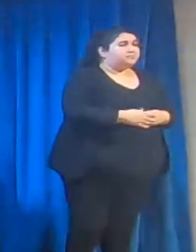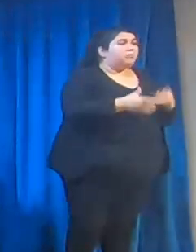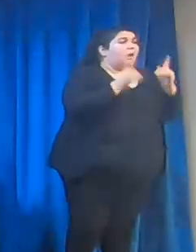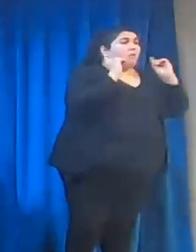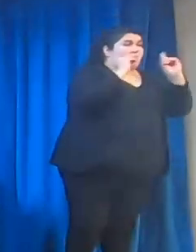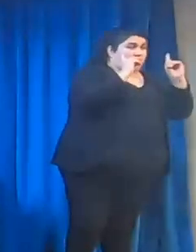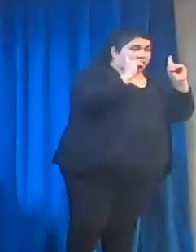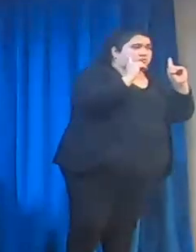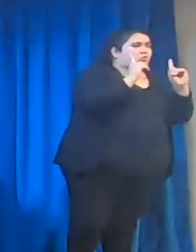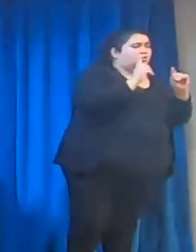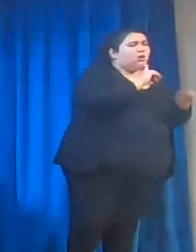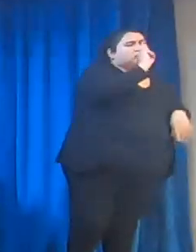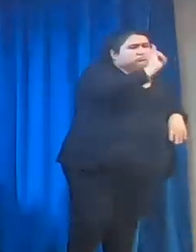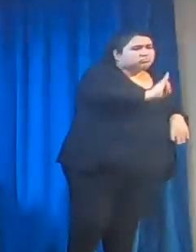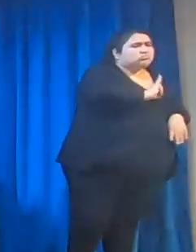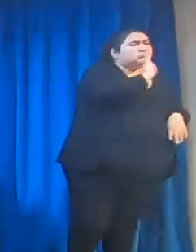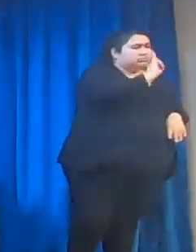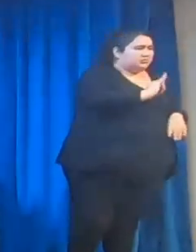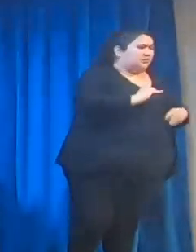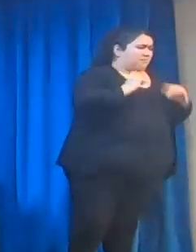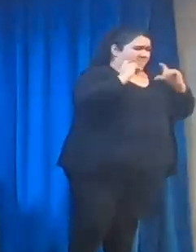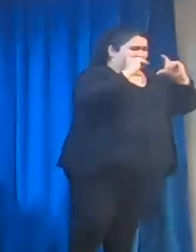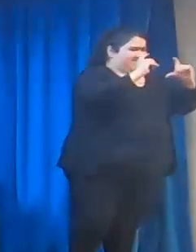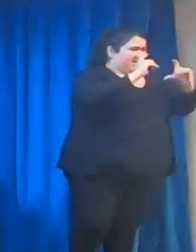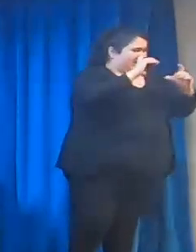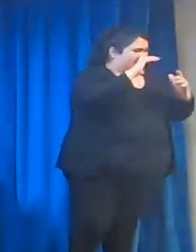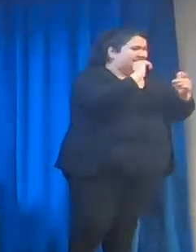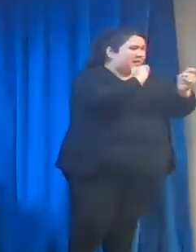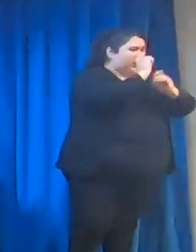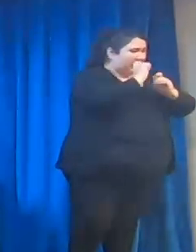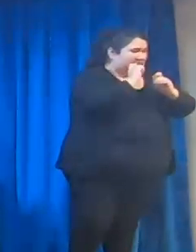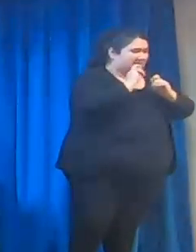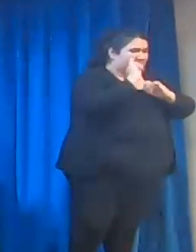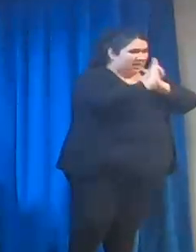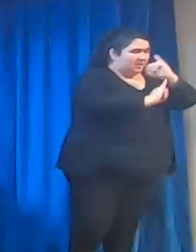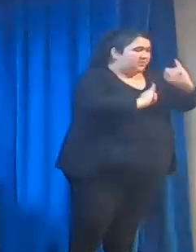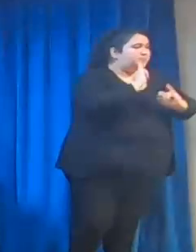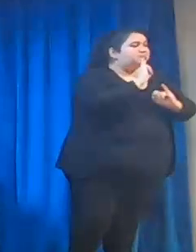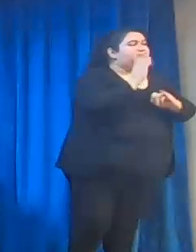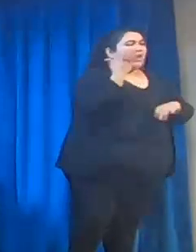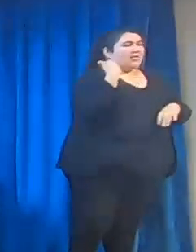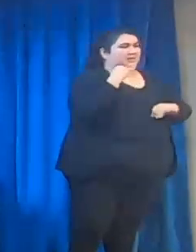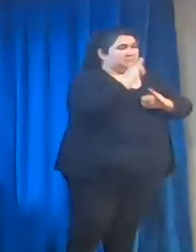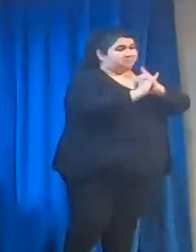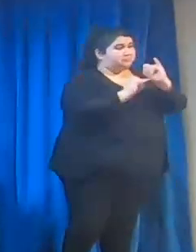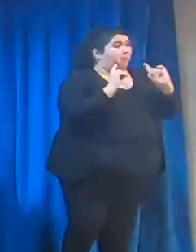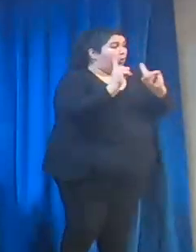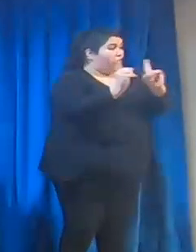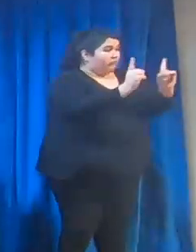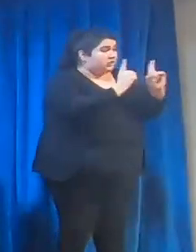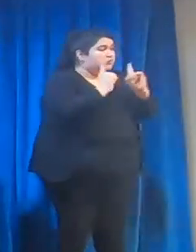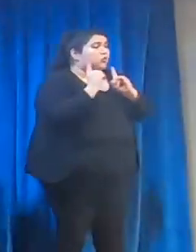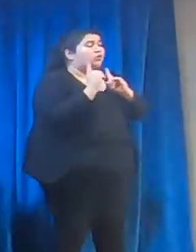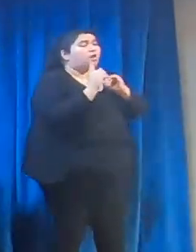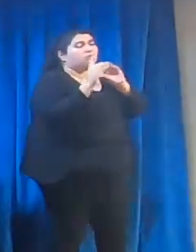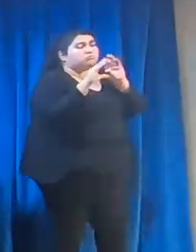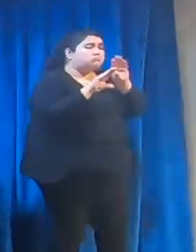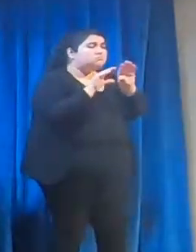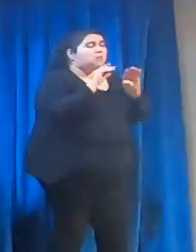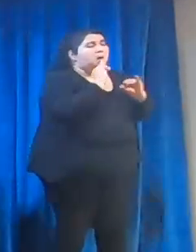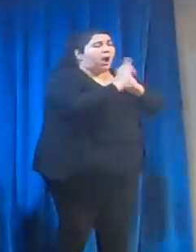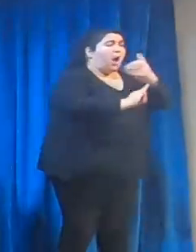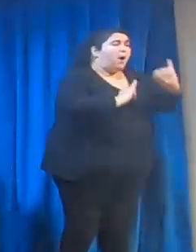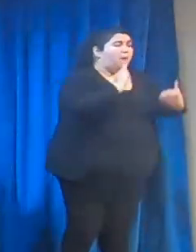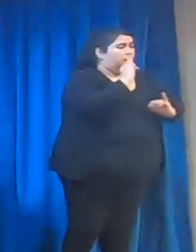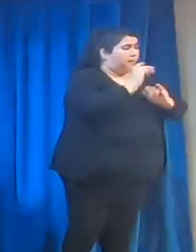profes te van hablando, cito una de las entrevistas de voces de nuestros estudiantes, los profes te van hablando, o sea, te van hablando